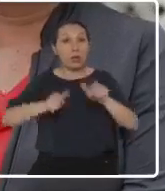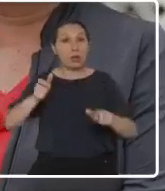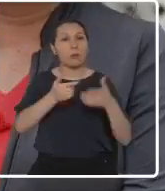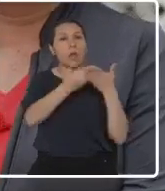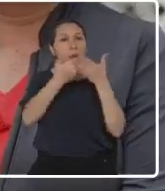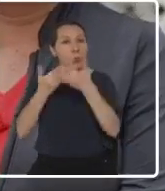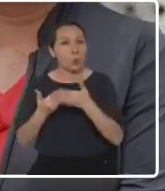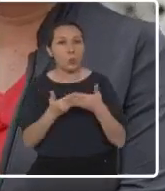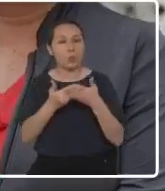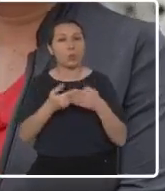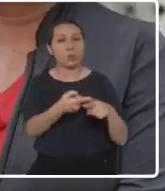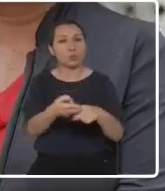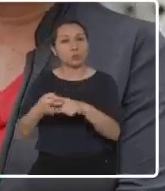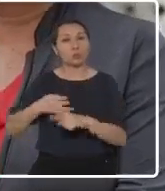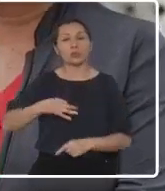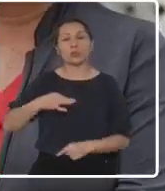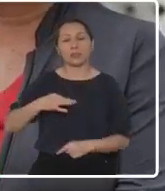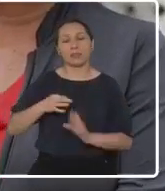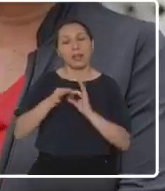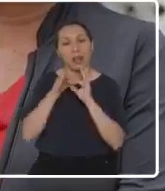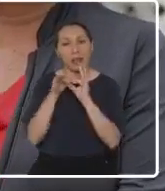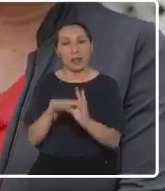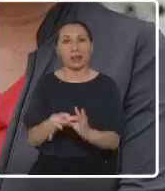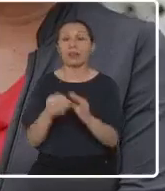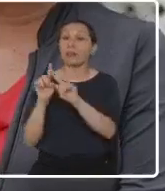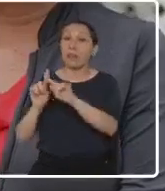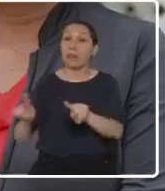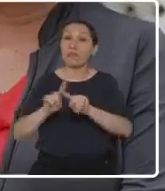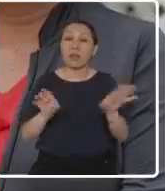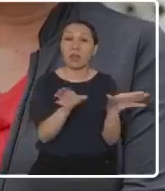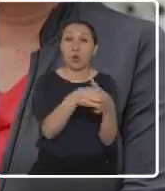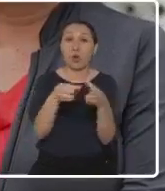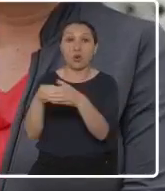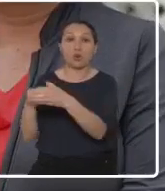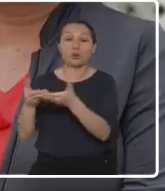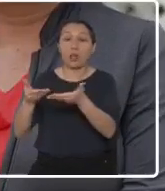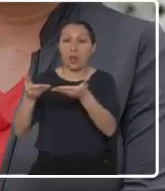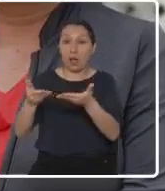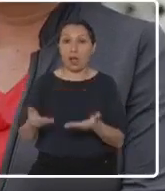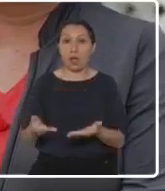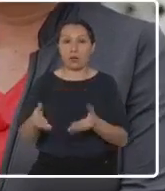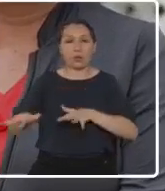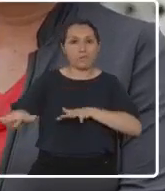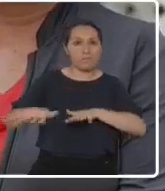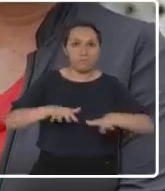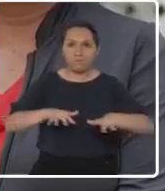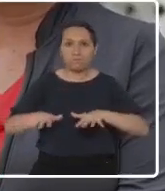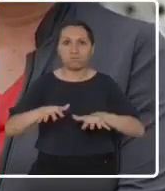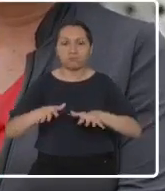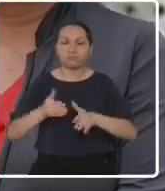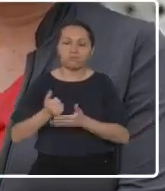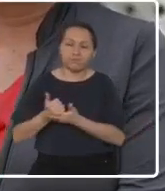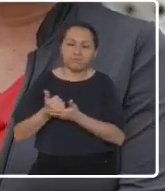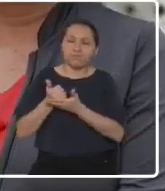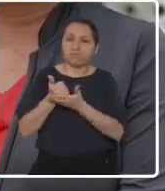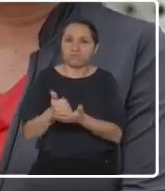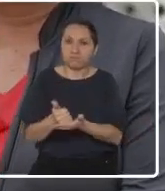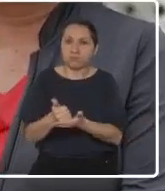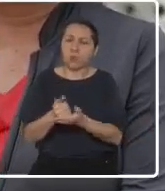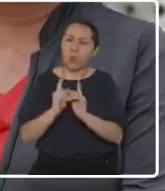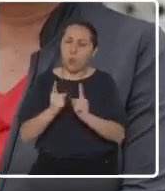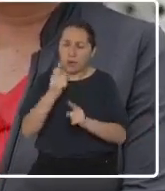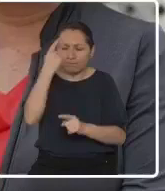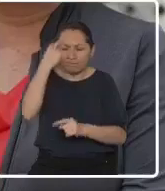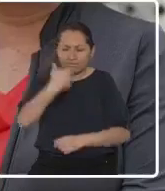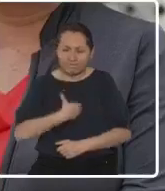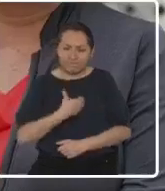los estudiantes, a la sociedad civil, a las diferentes organizaciones que hoy día se están poniendo los